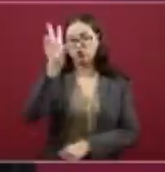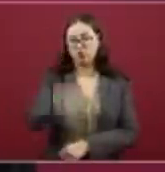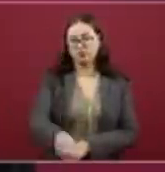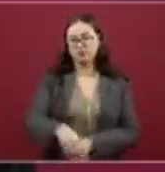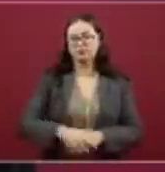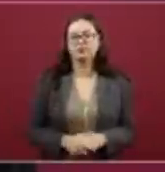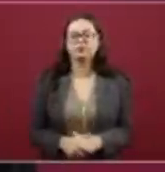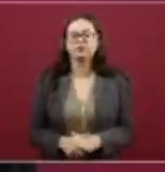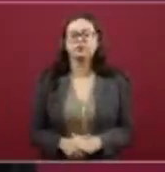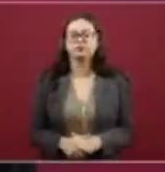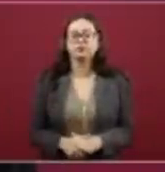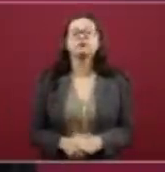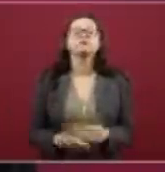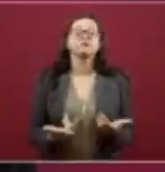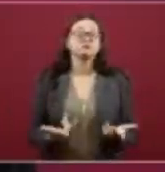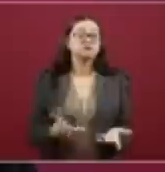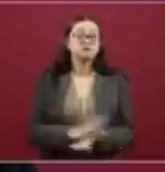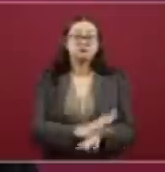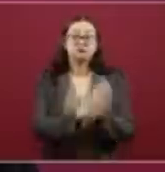Que eso es un cambio importante.